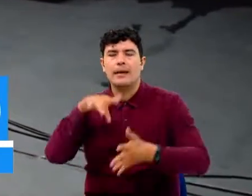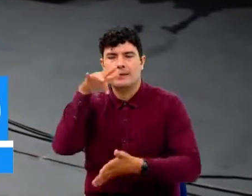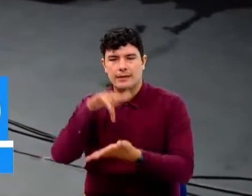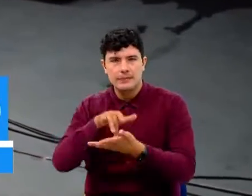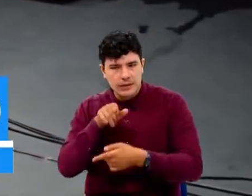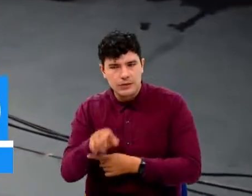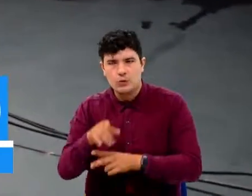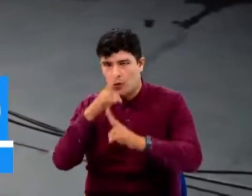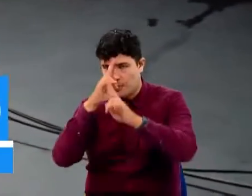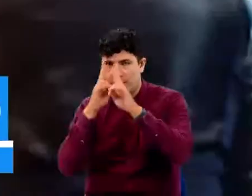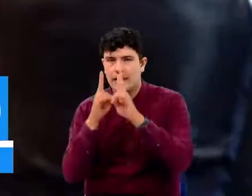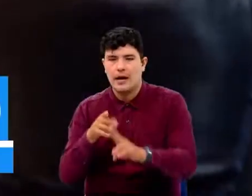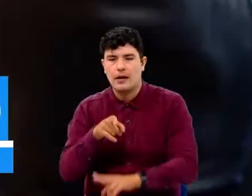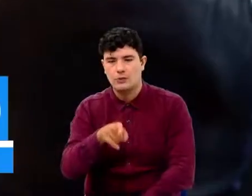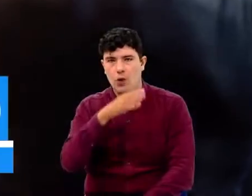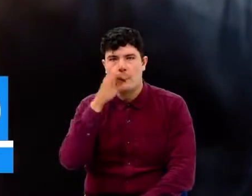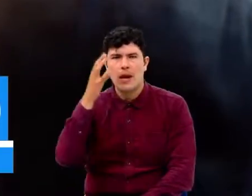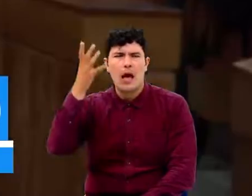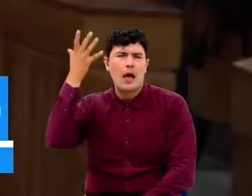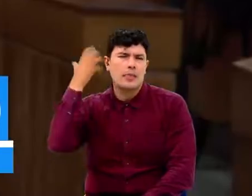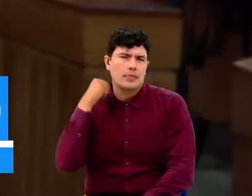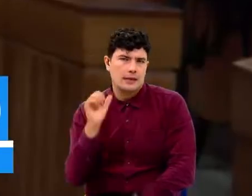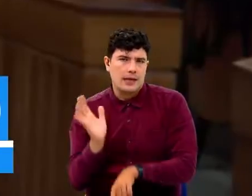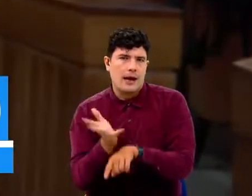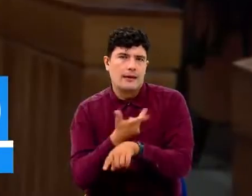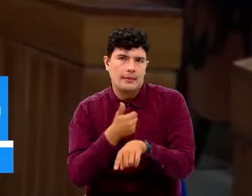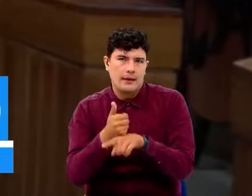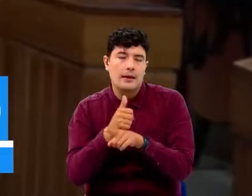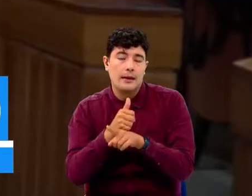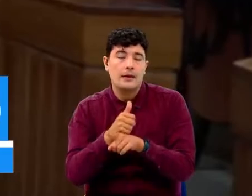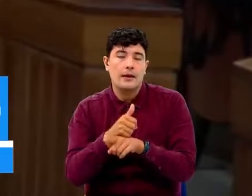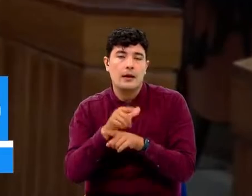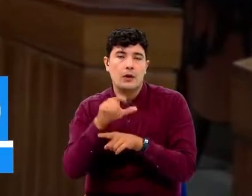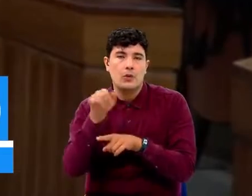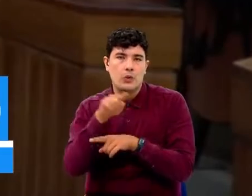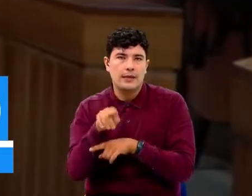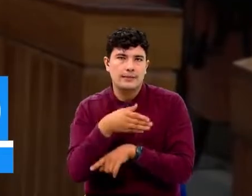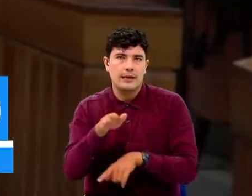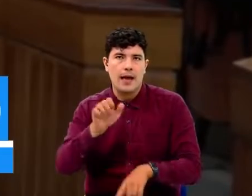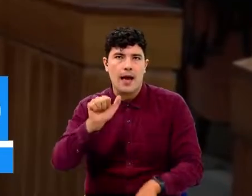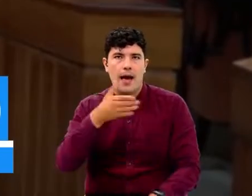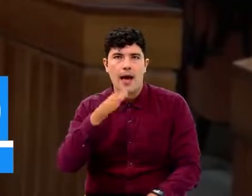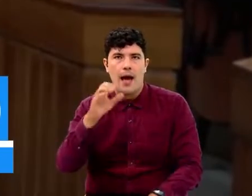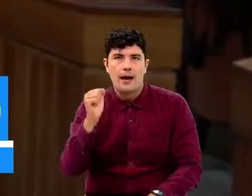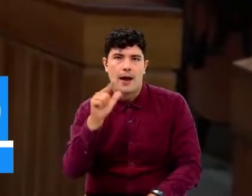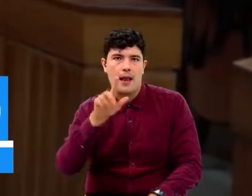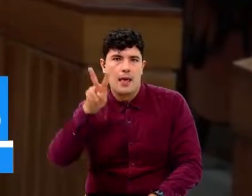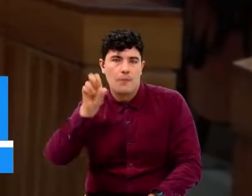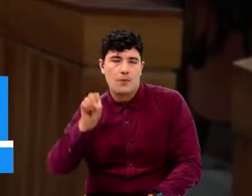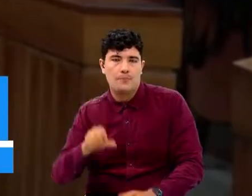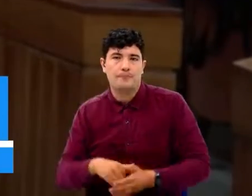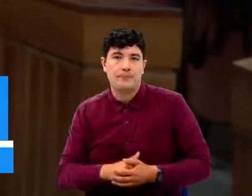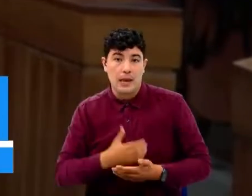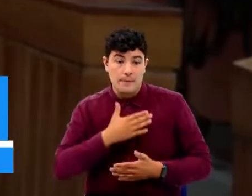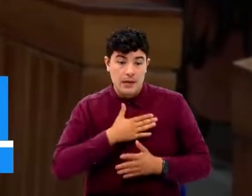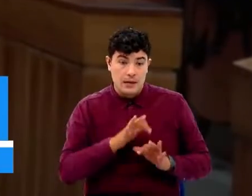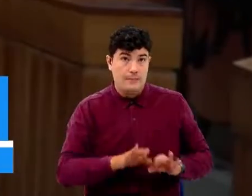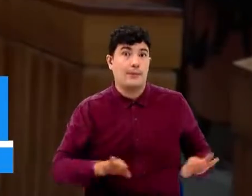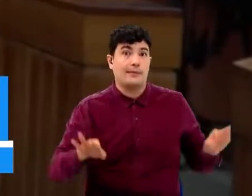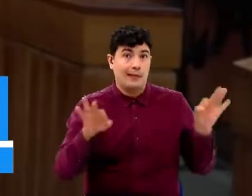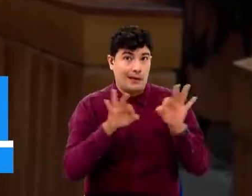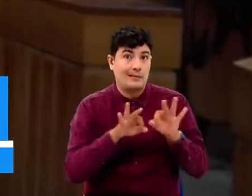es un evento para mí bastante importante y relevante, debido a que el maestro Luis A.